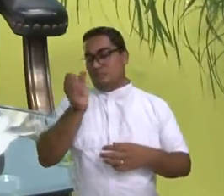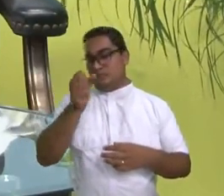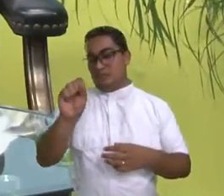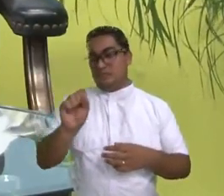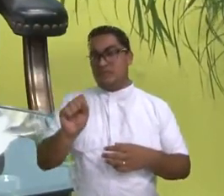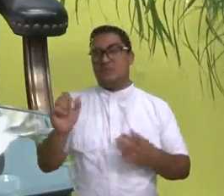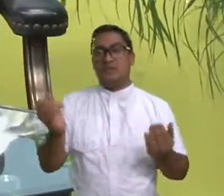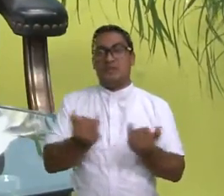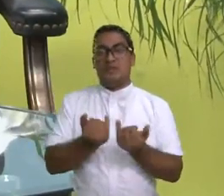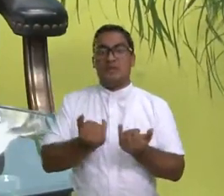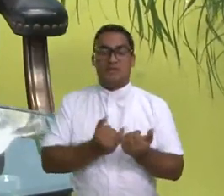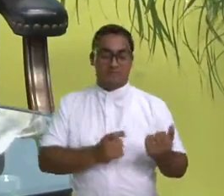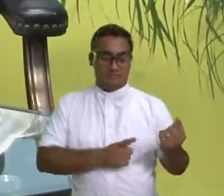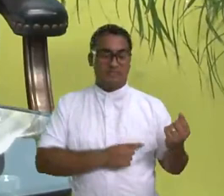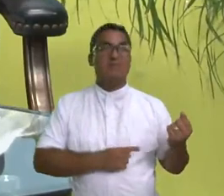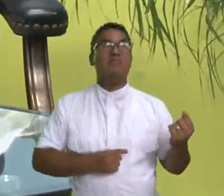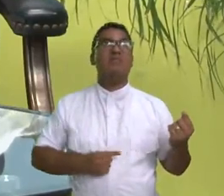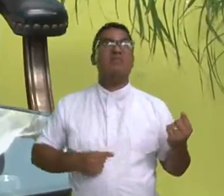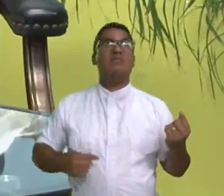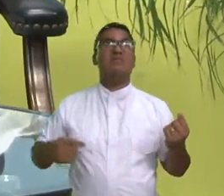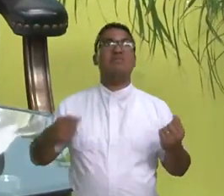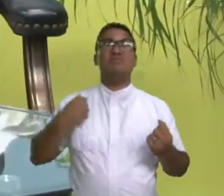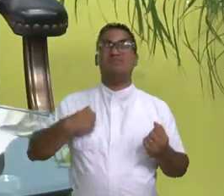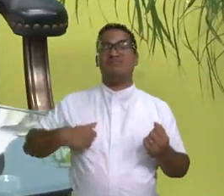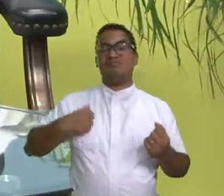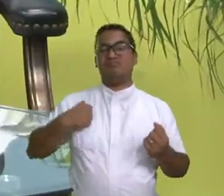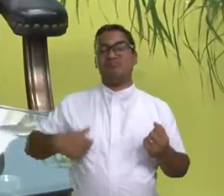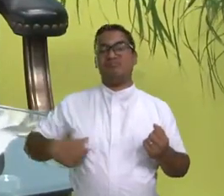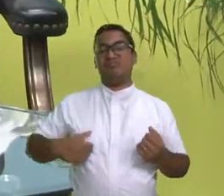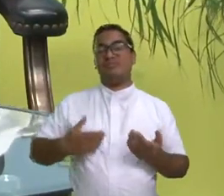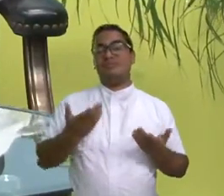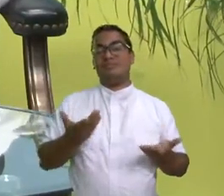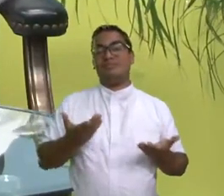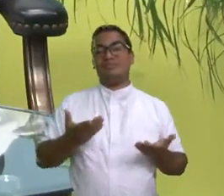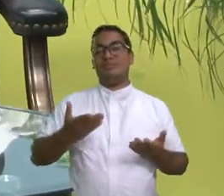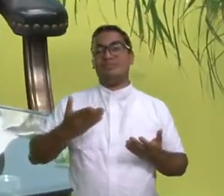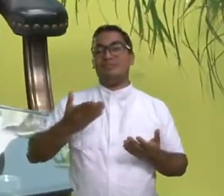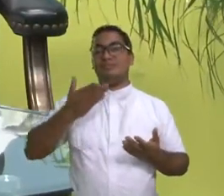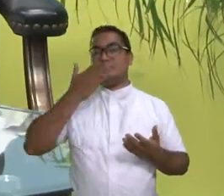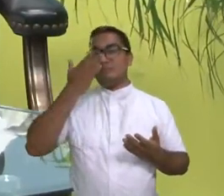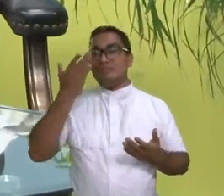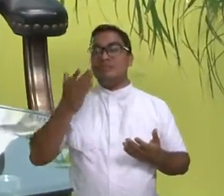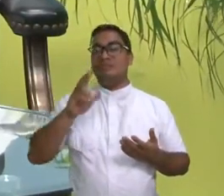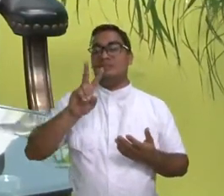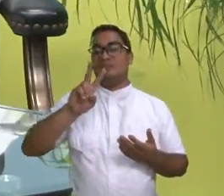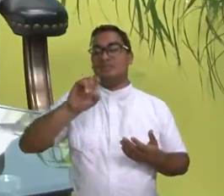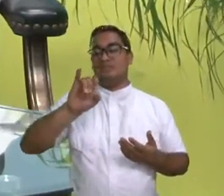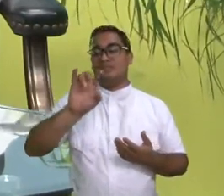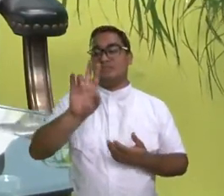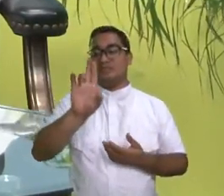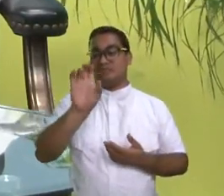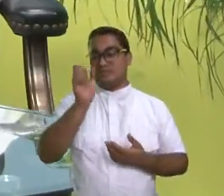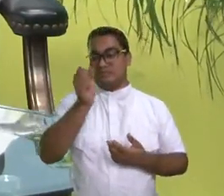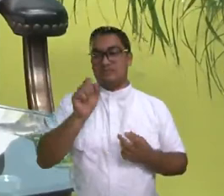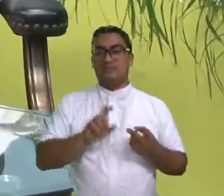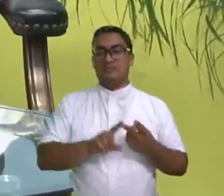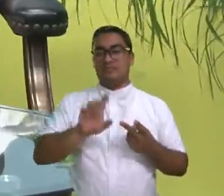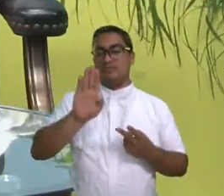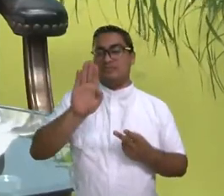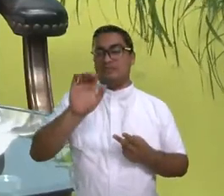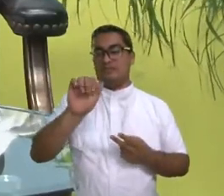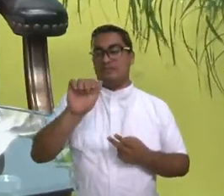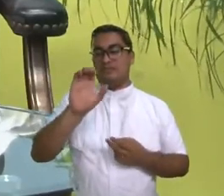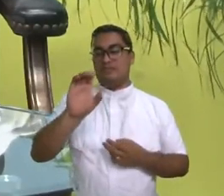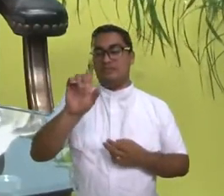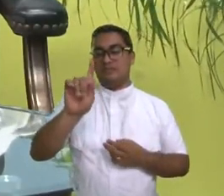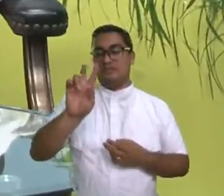por parásitos, sobre todo la diarrea, ¿no? Las respiratorias, pues están los virus, las bacterias, ¿verdad?, generalmente, y